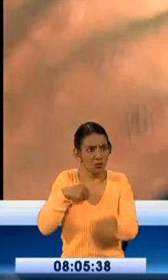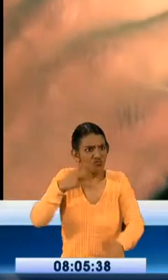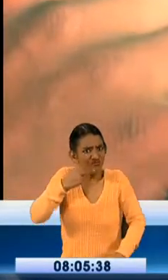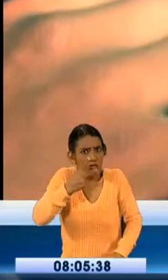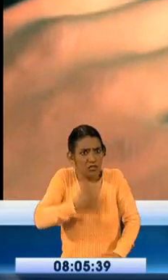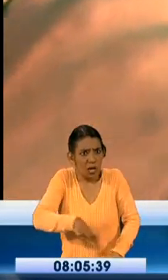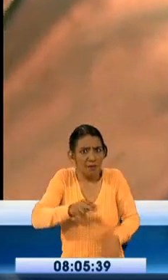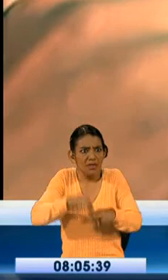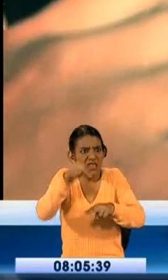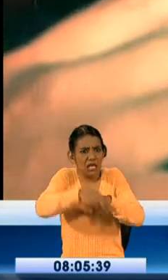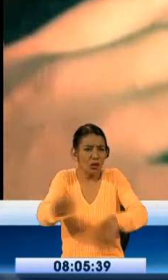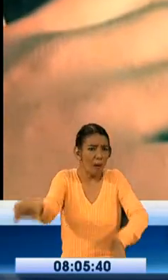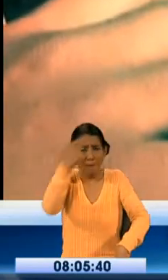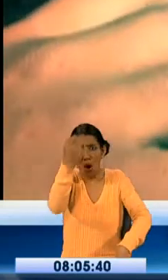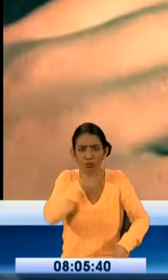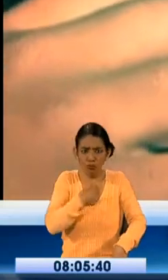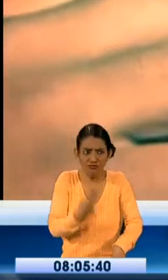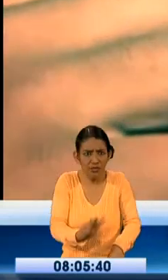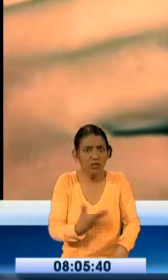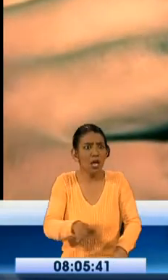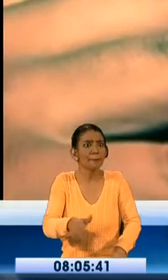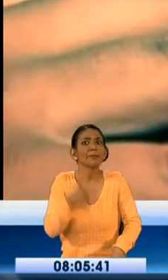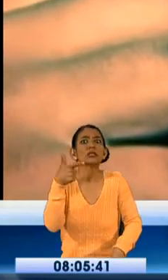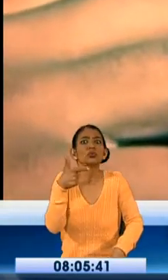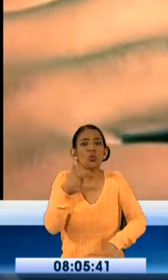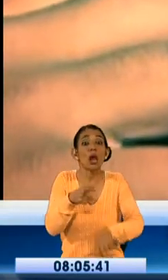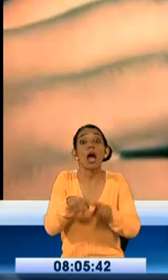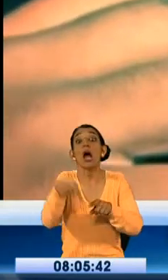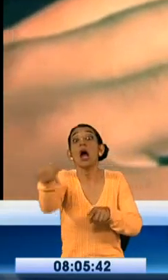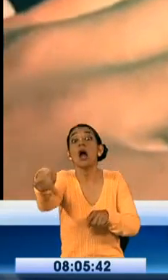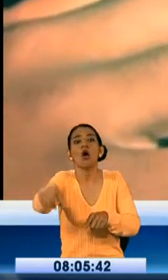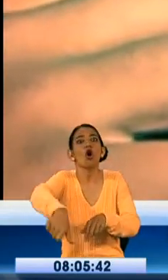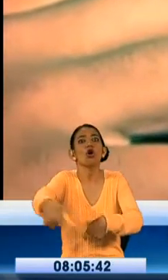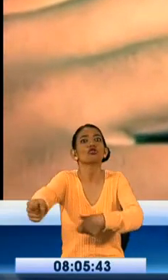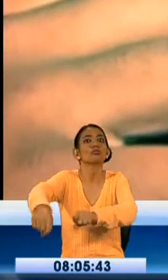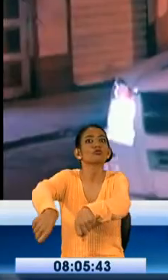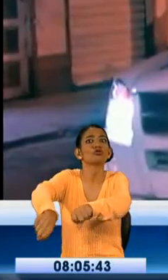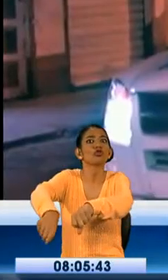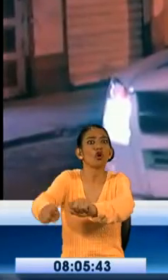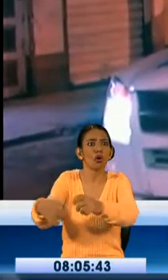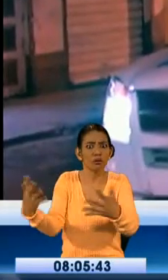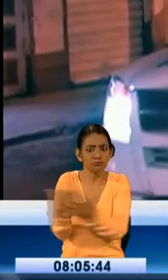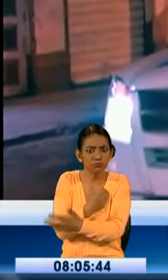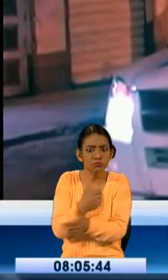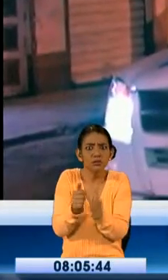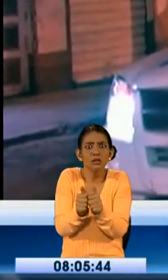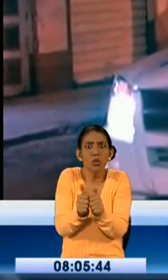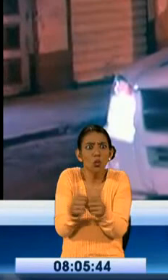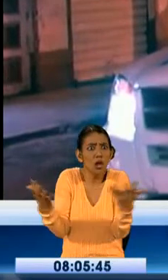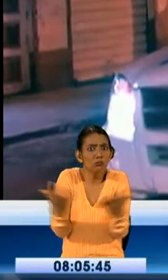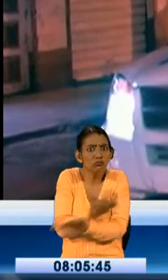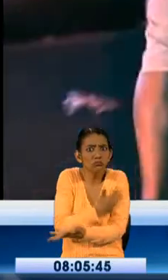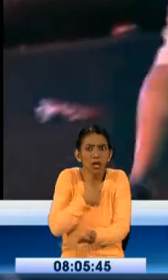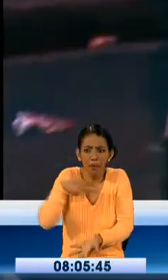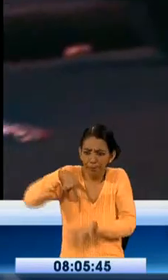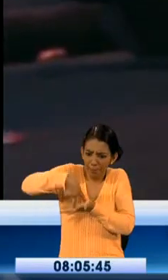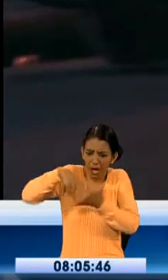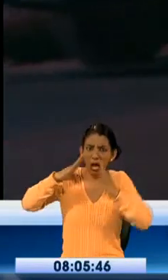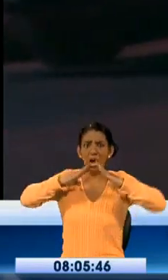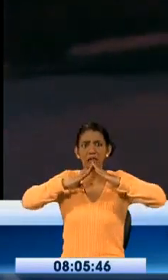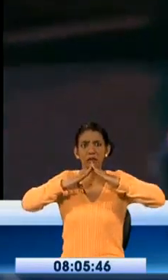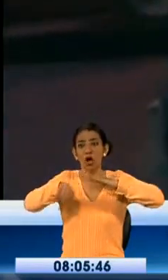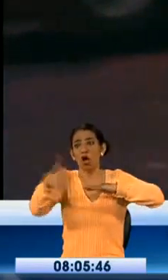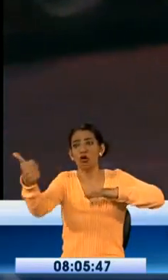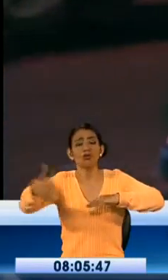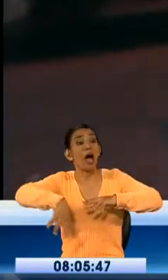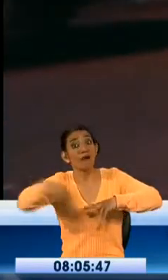cachazo, yo vi que estaba la pistola y había estado otro señor ahí afuera con una moto. Y le quitaron los celulares y le decían, el otro le dio afuera, le gritaba,